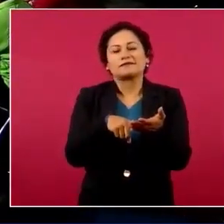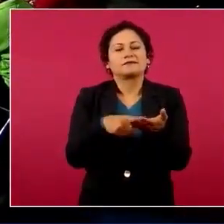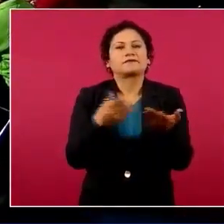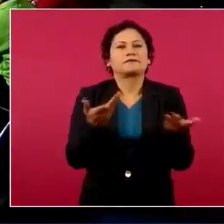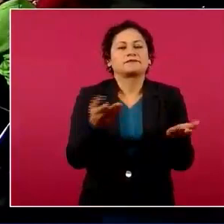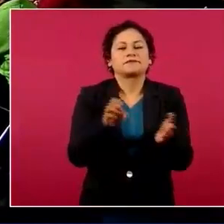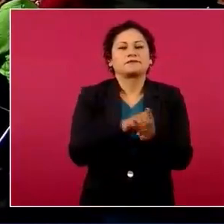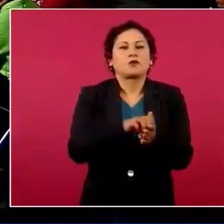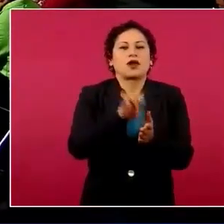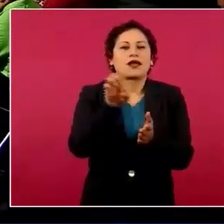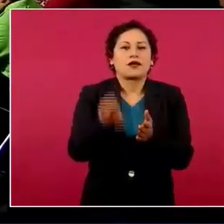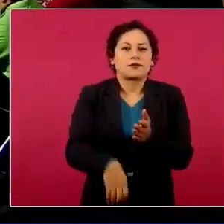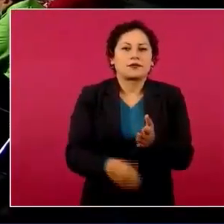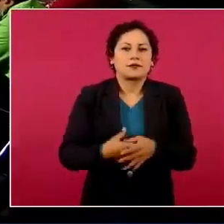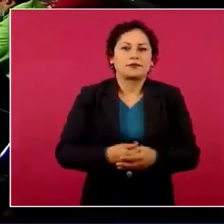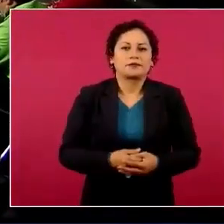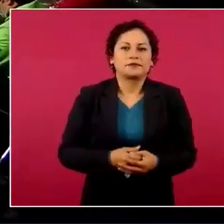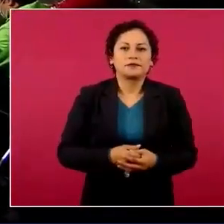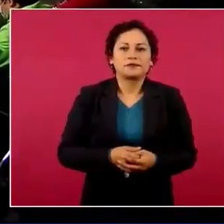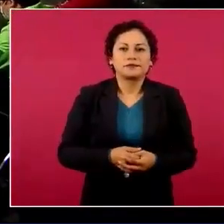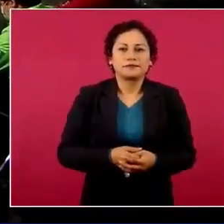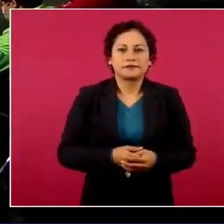vamos a convencer